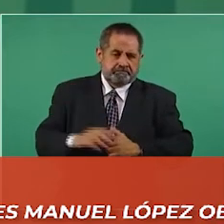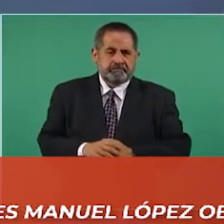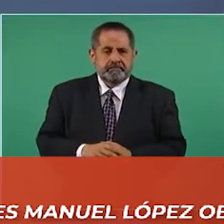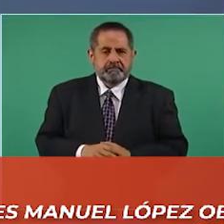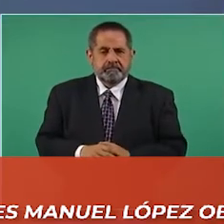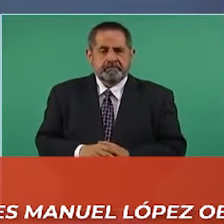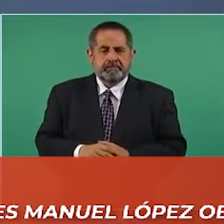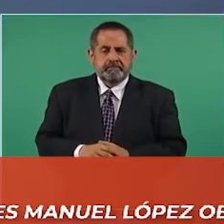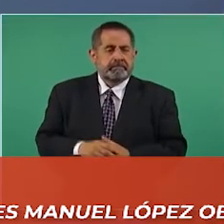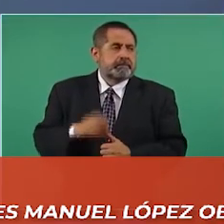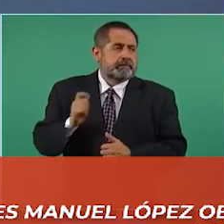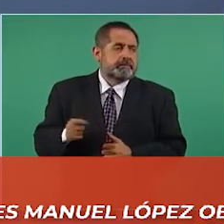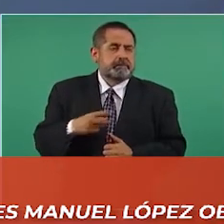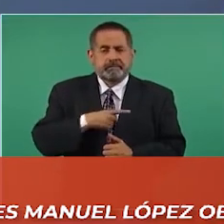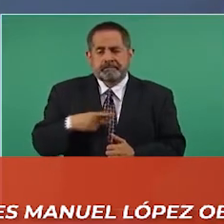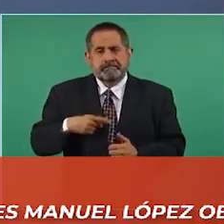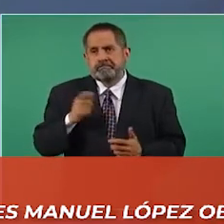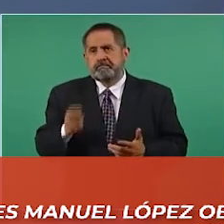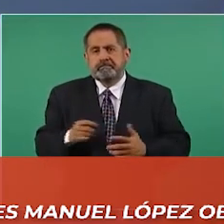y se tienen que